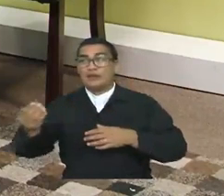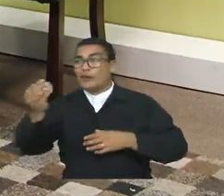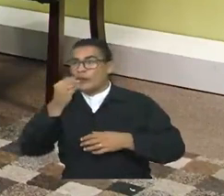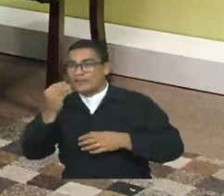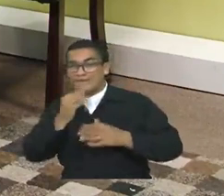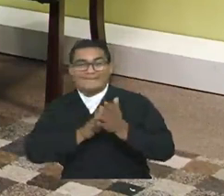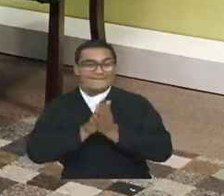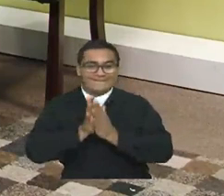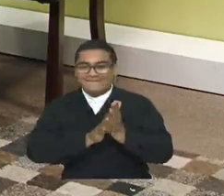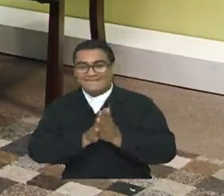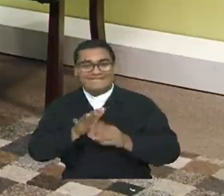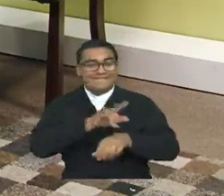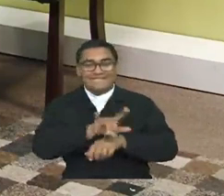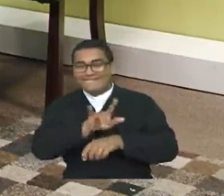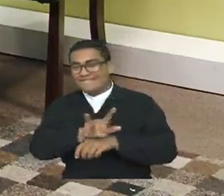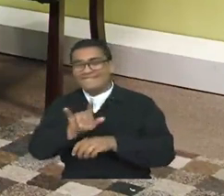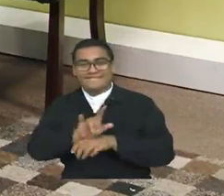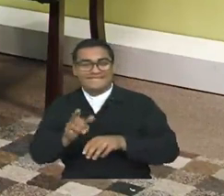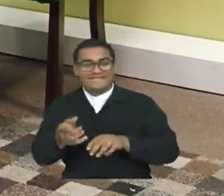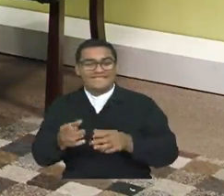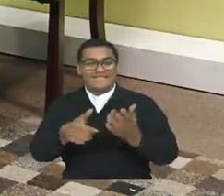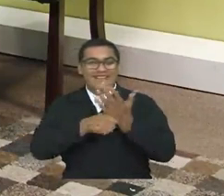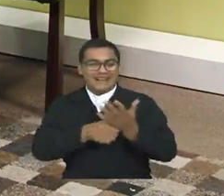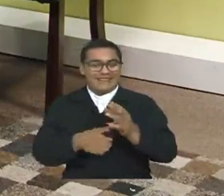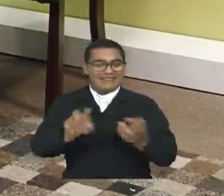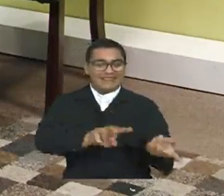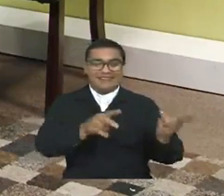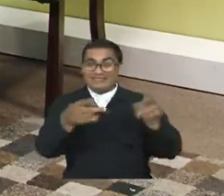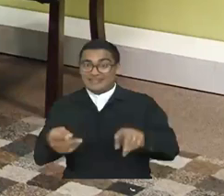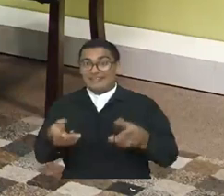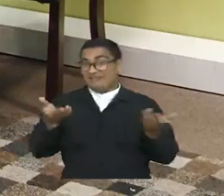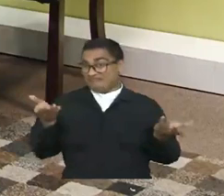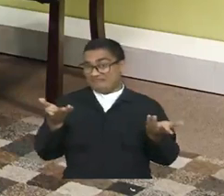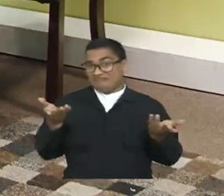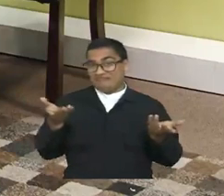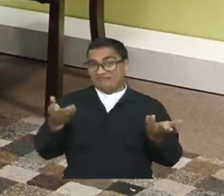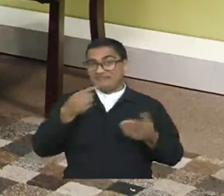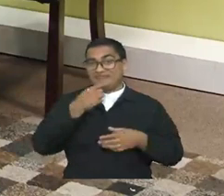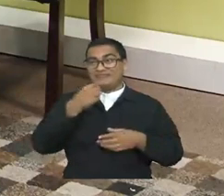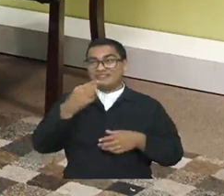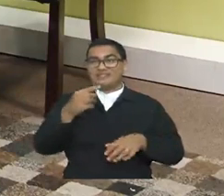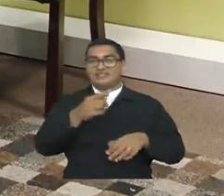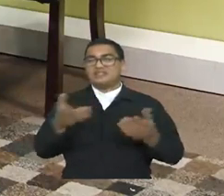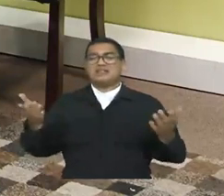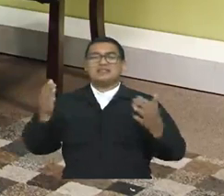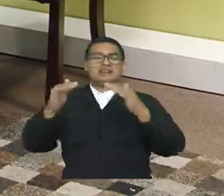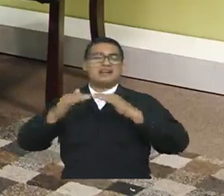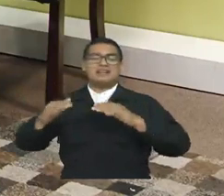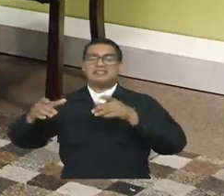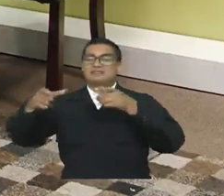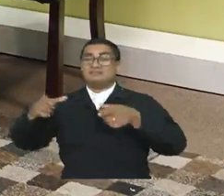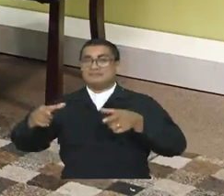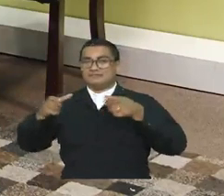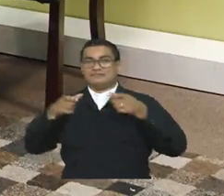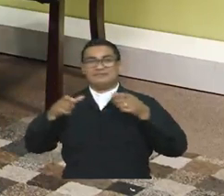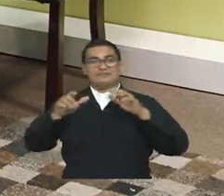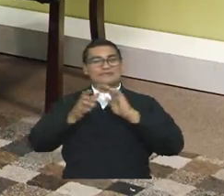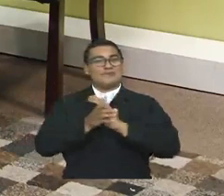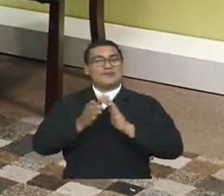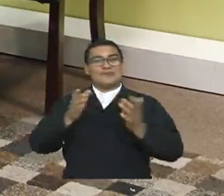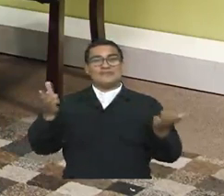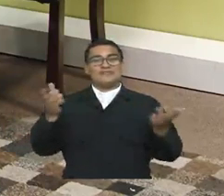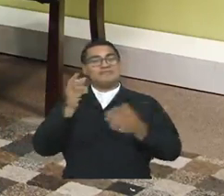fritanga, come lo que le tiene preparado a la esposa, el esposo, lo que le tiene preparado a su hijo, come, ve